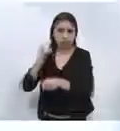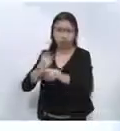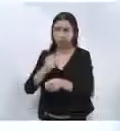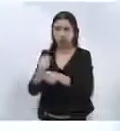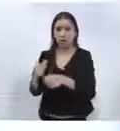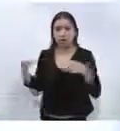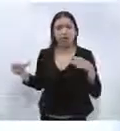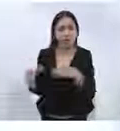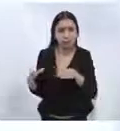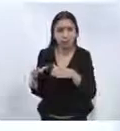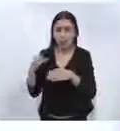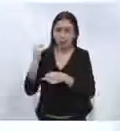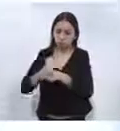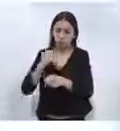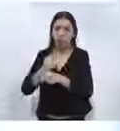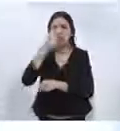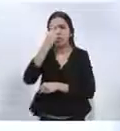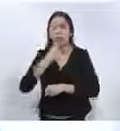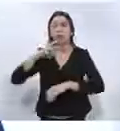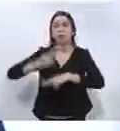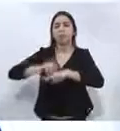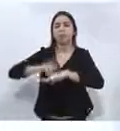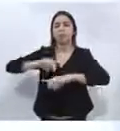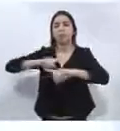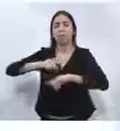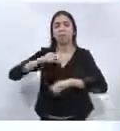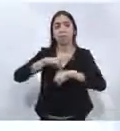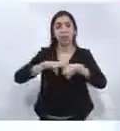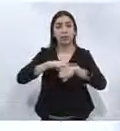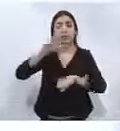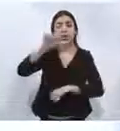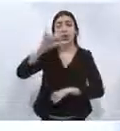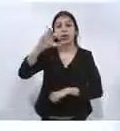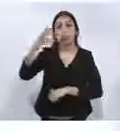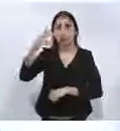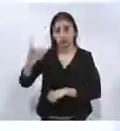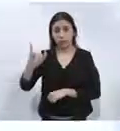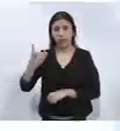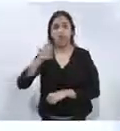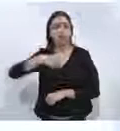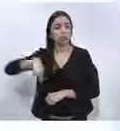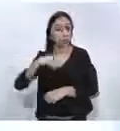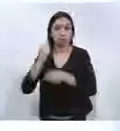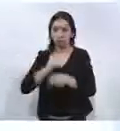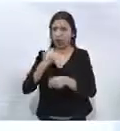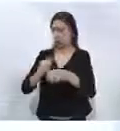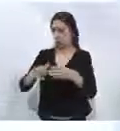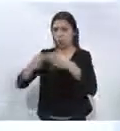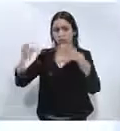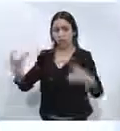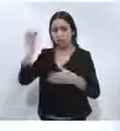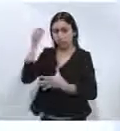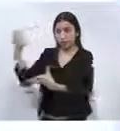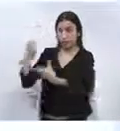equipo, ¿verdad? Uh-huh. Capitaneados por el ministro Lichi, ¿verdad? Sí. Estamos haciendo un gran trabajo, nos estamos acompañando y eso